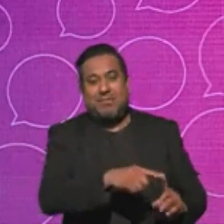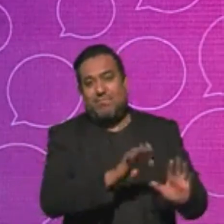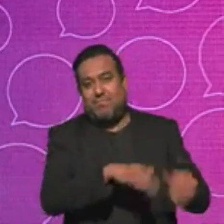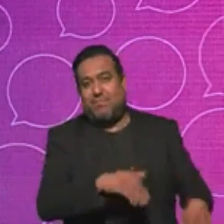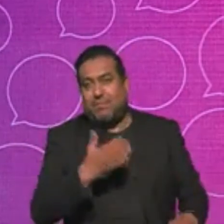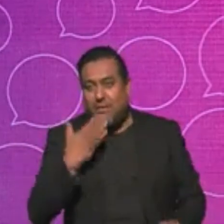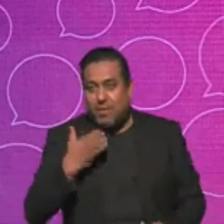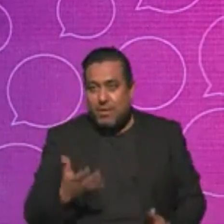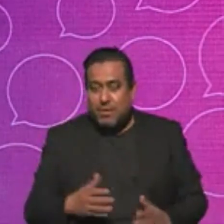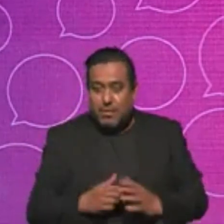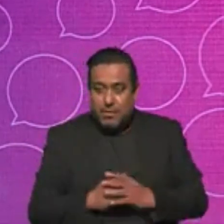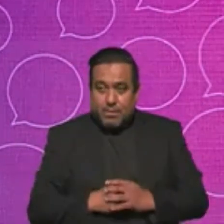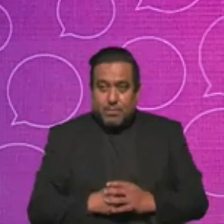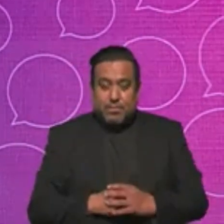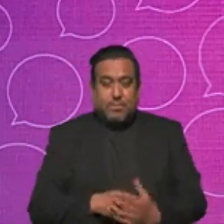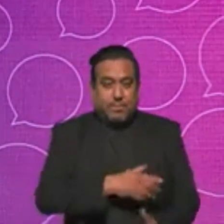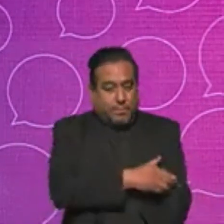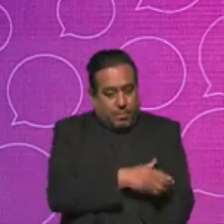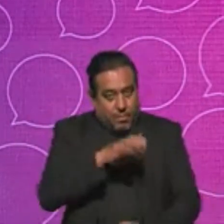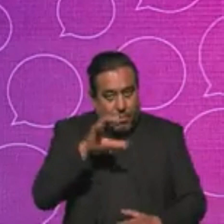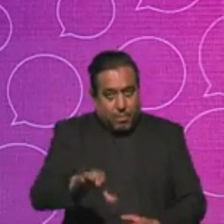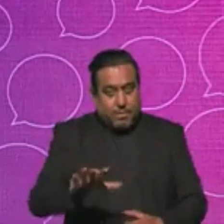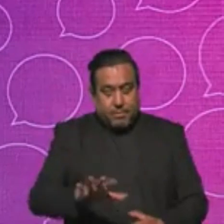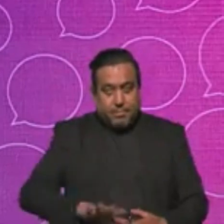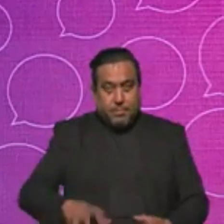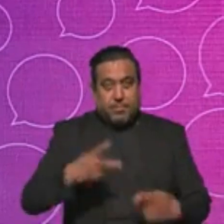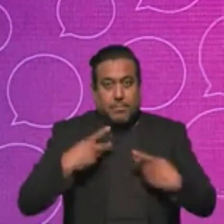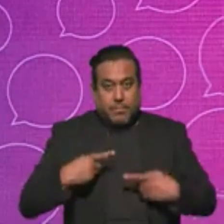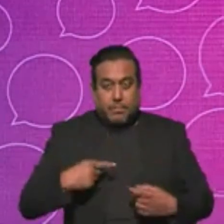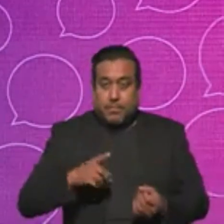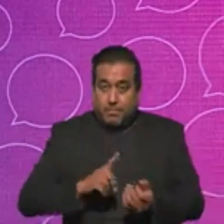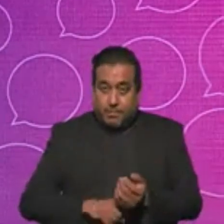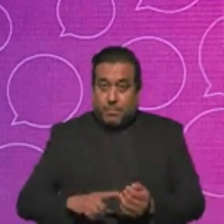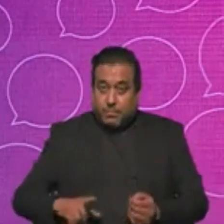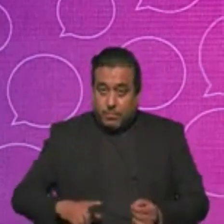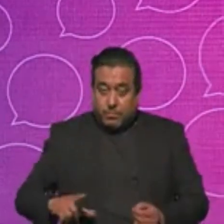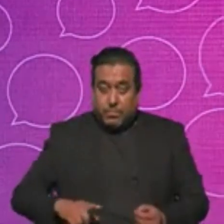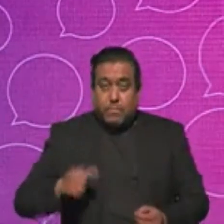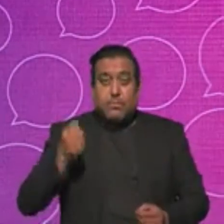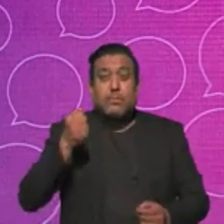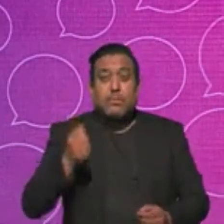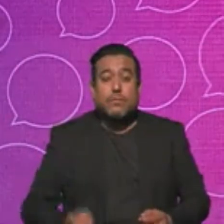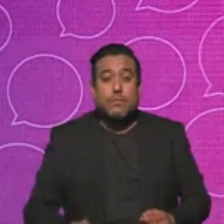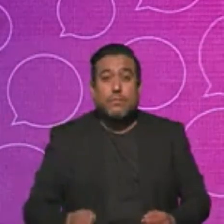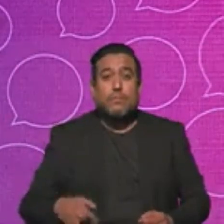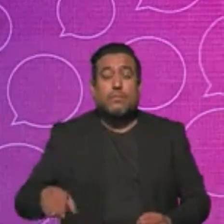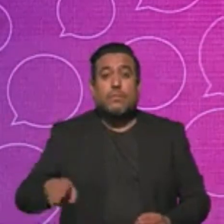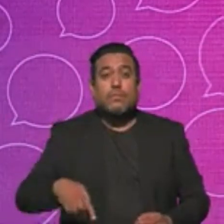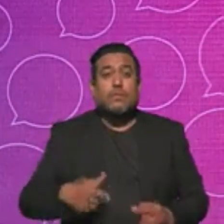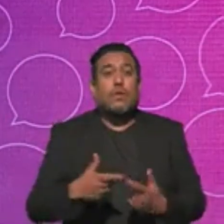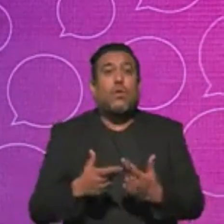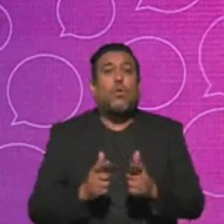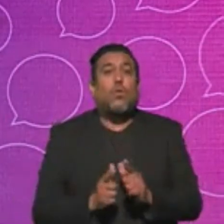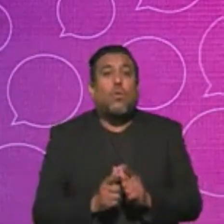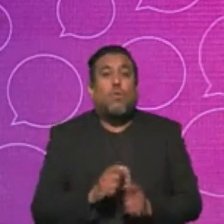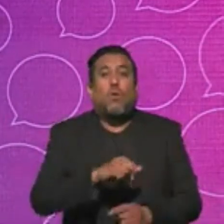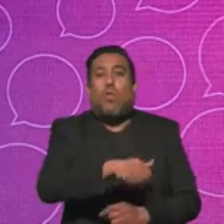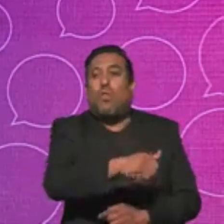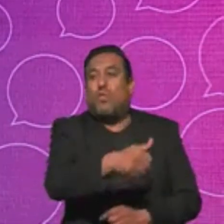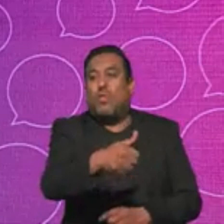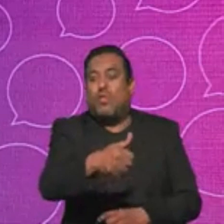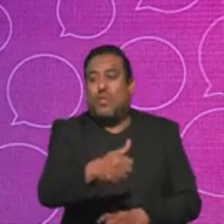tiene empoderar al ciudadano en el gobierno y eso quiere decir de no dejar que grupos de intereses